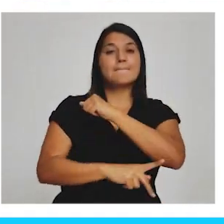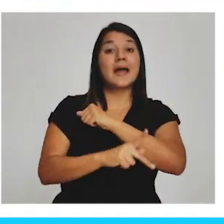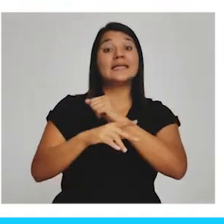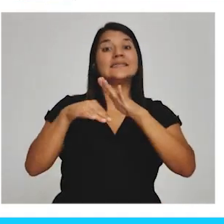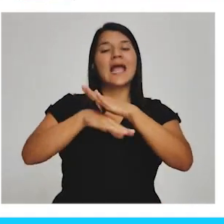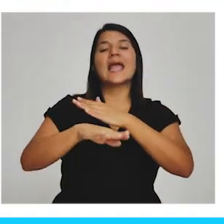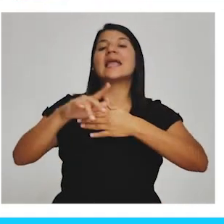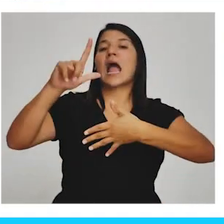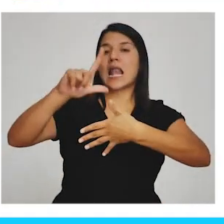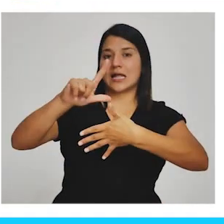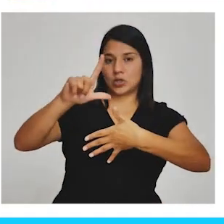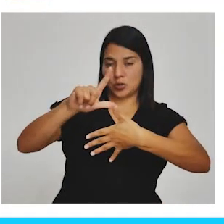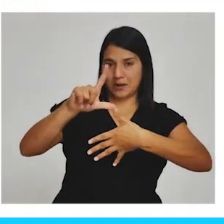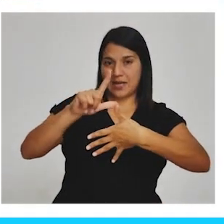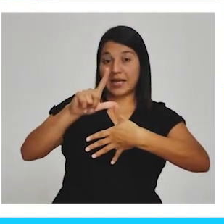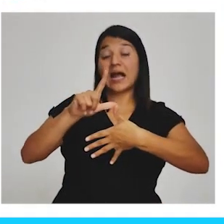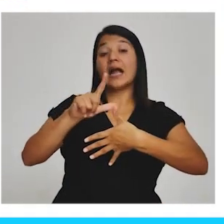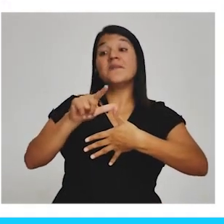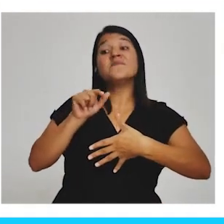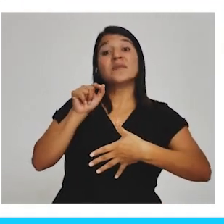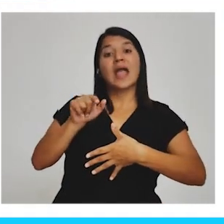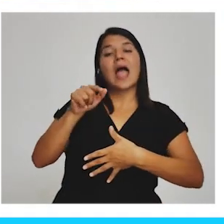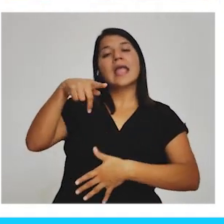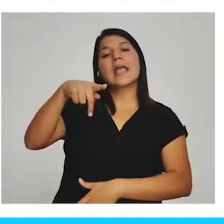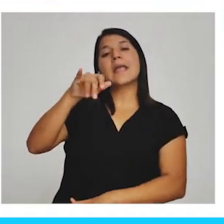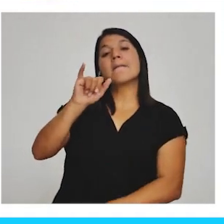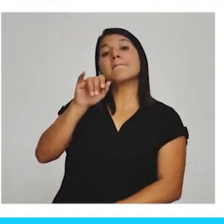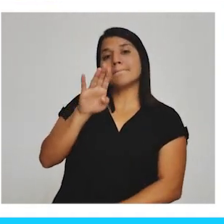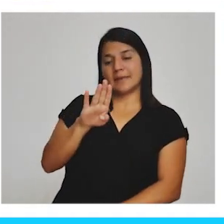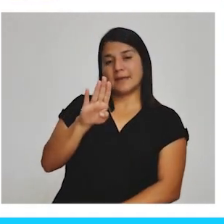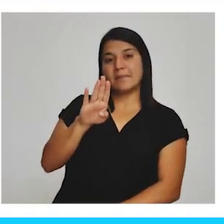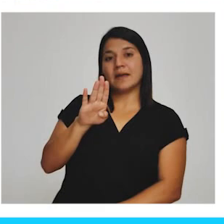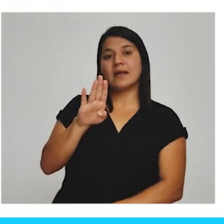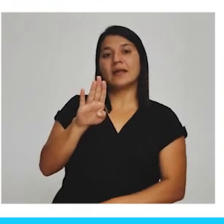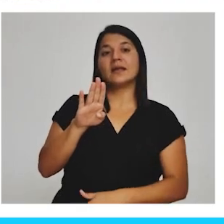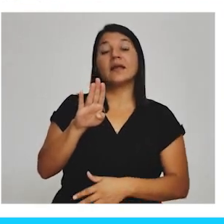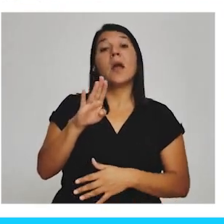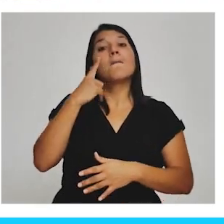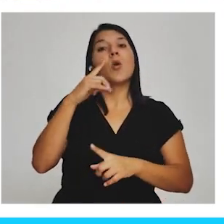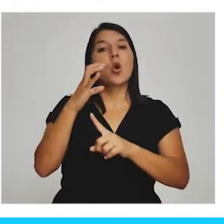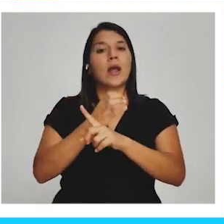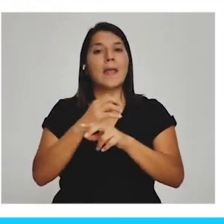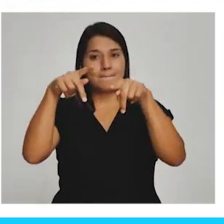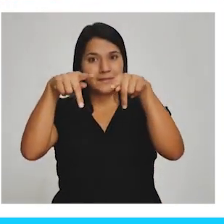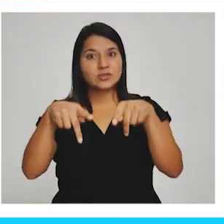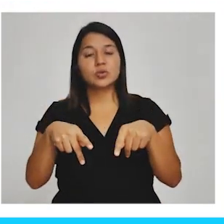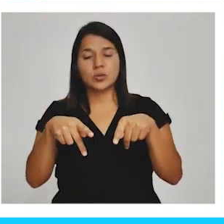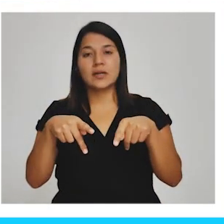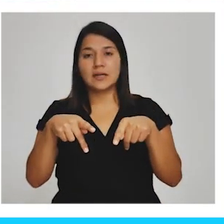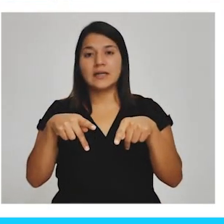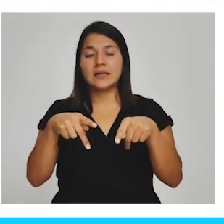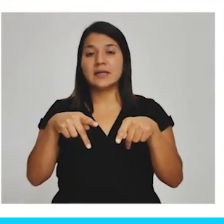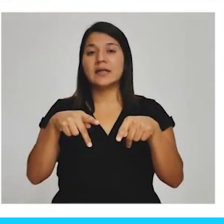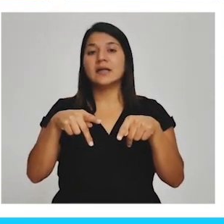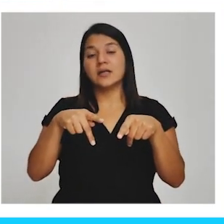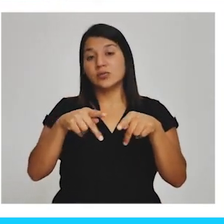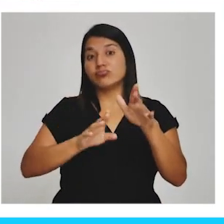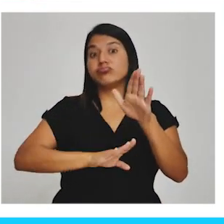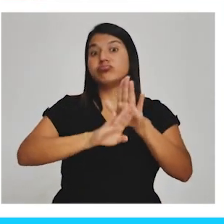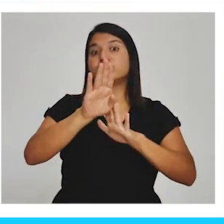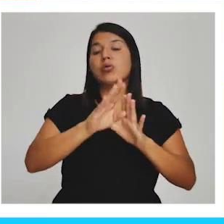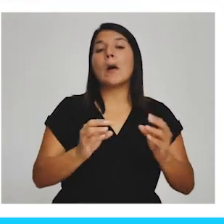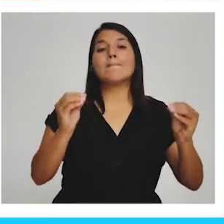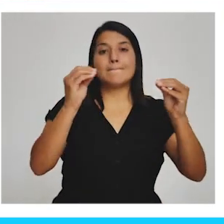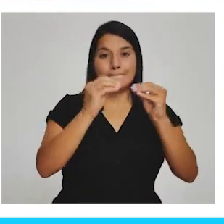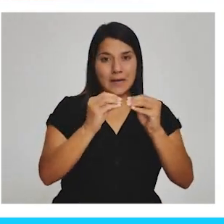cuyo Producto Interno Bruto per cápita, o sea, por habitante, va a crecer más de